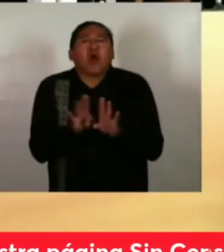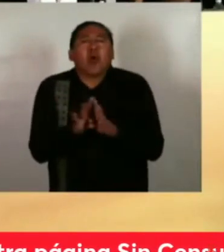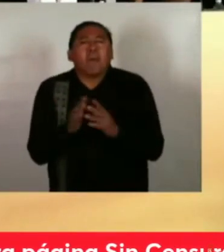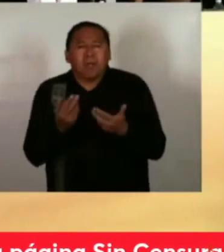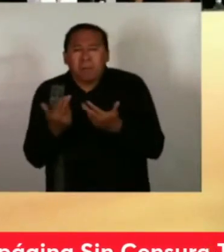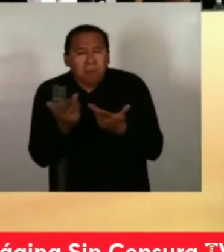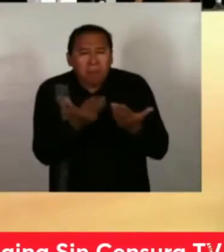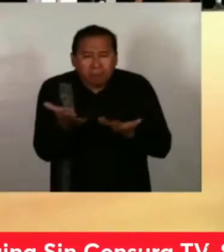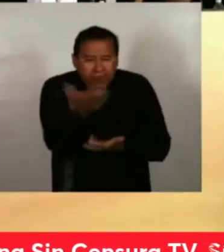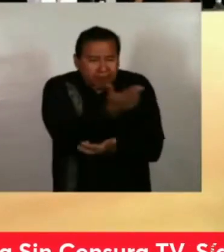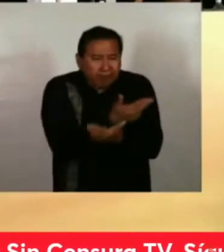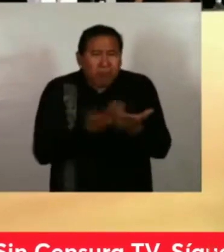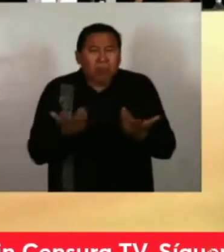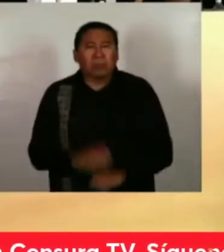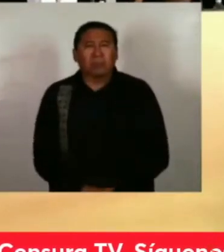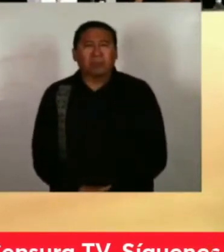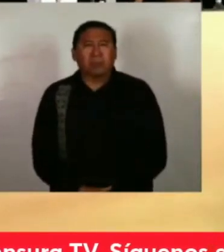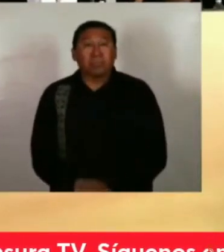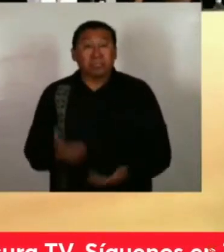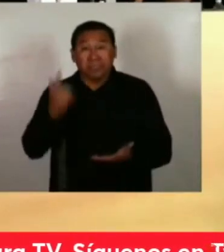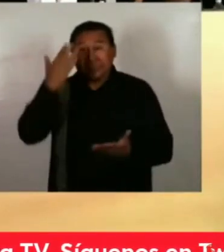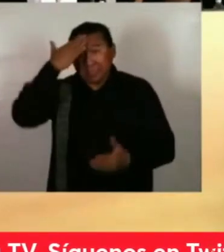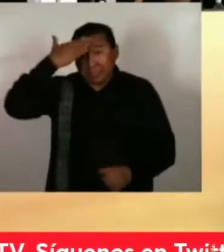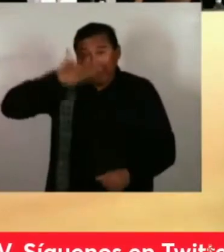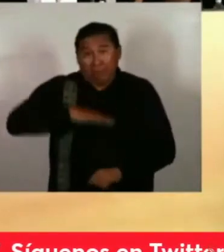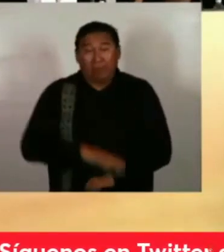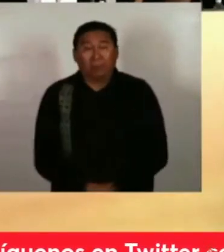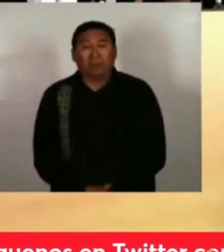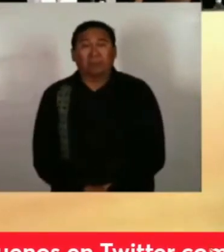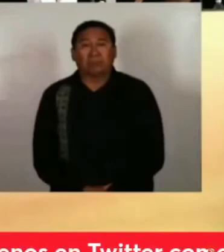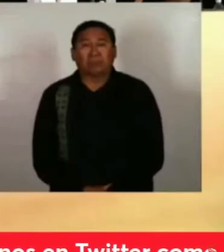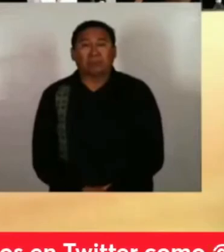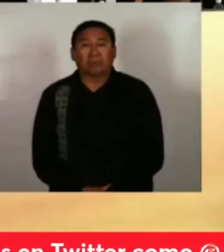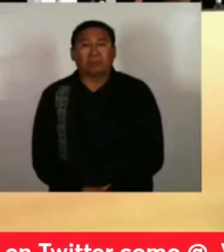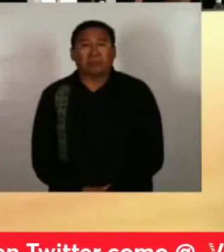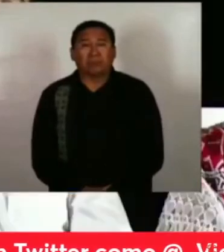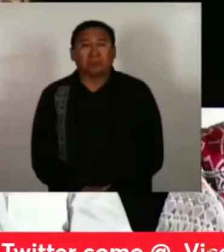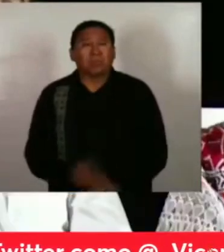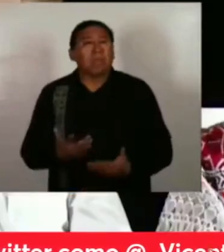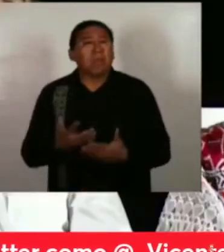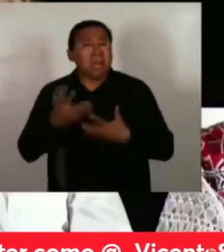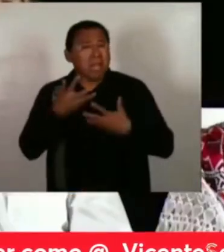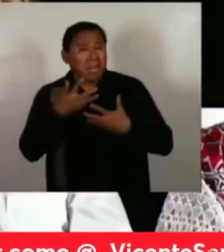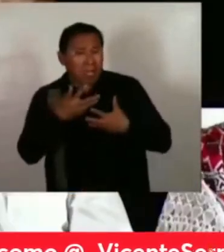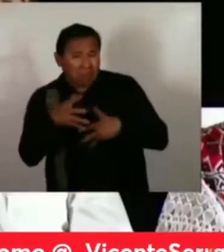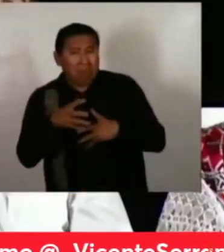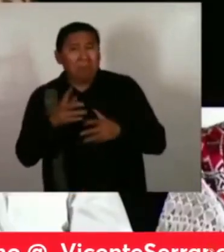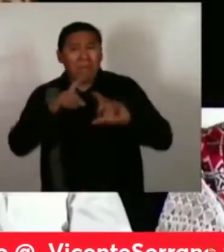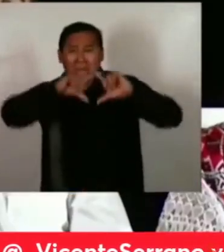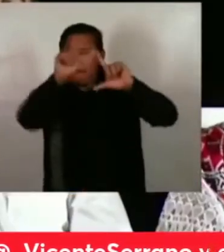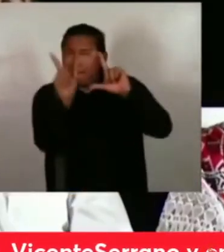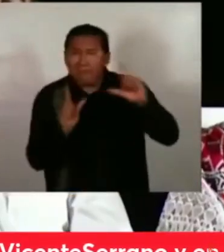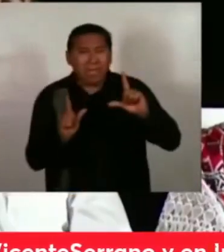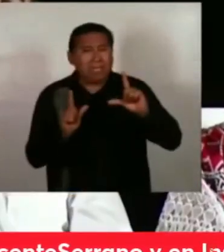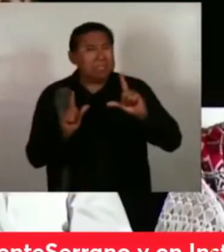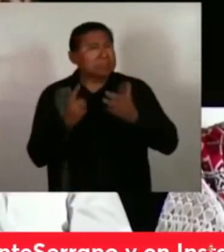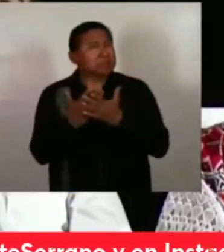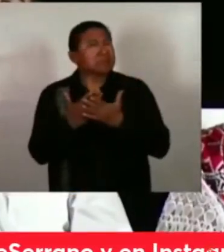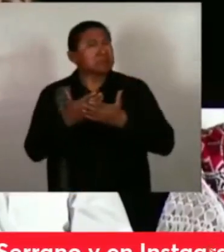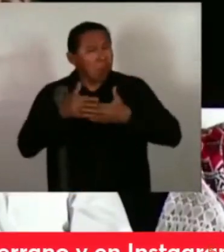prosperidad. Nosotros creemos que para caminar, para que el país salga